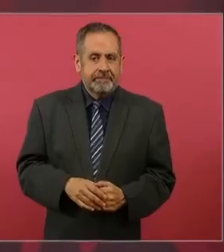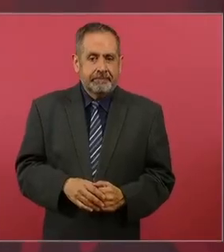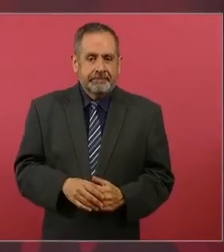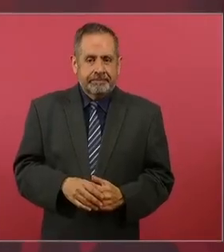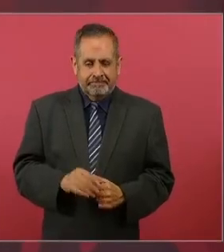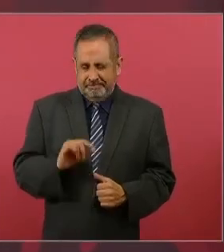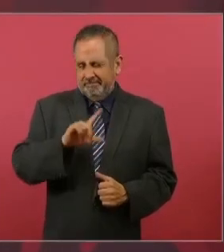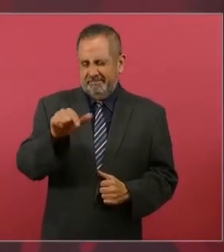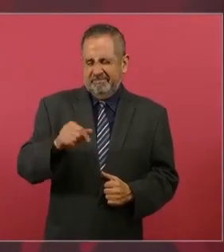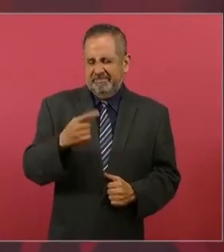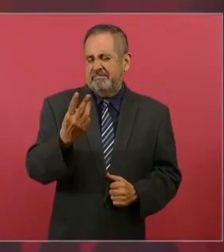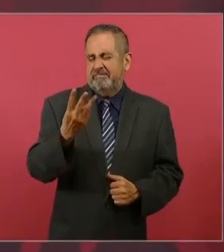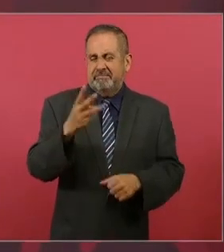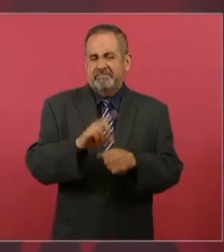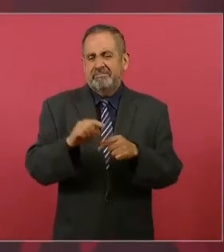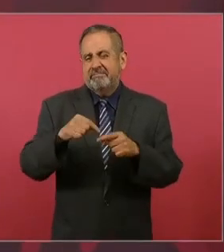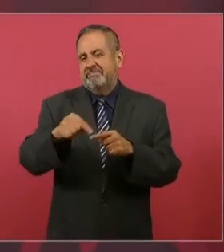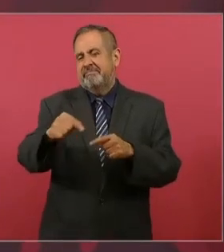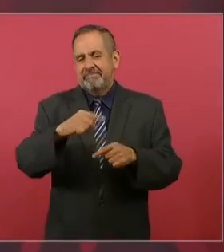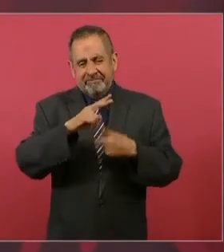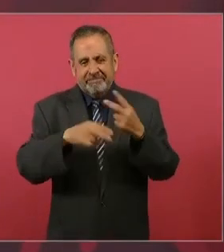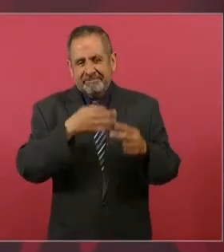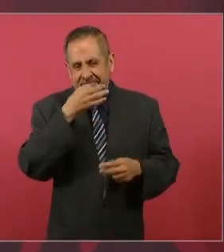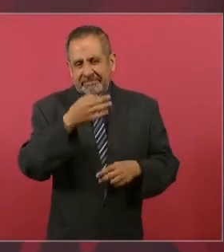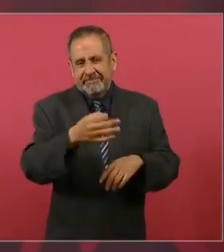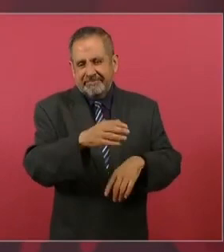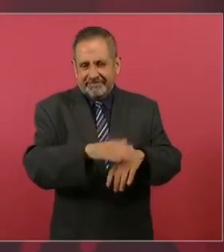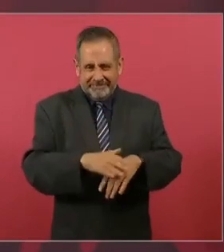ya les voy a decir. ¿Será hombre?